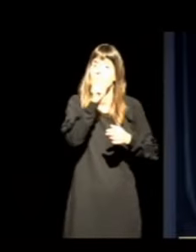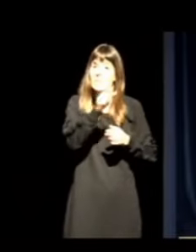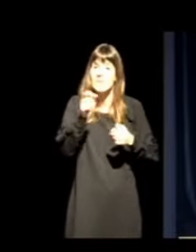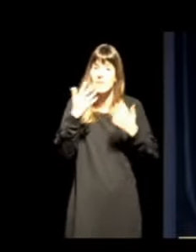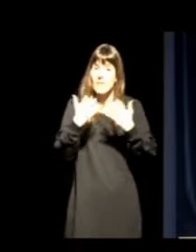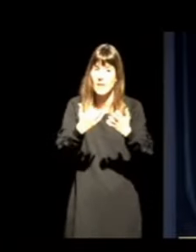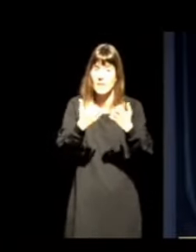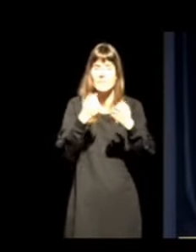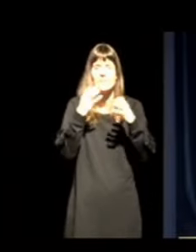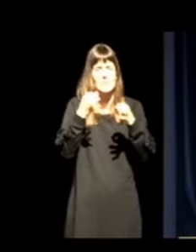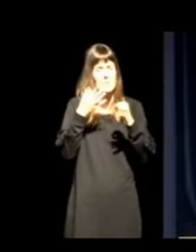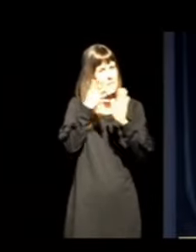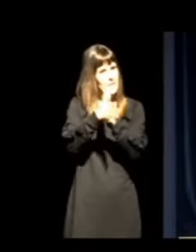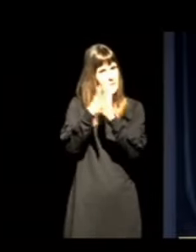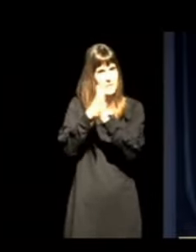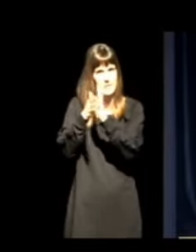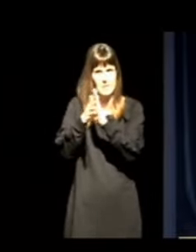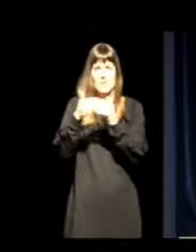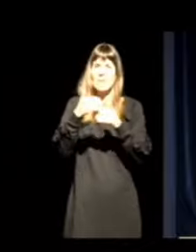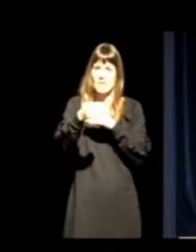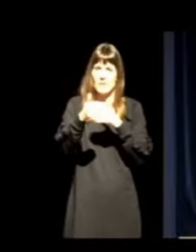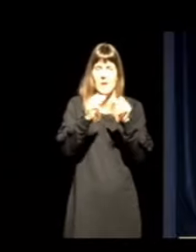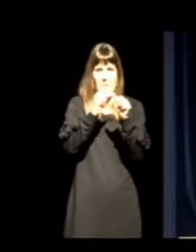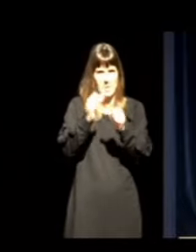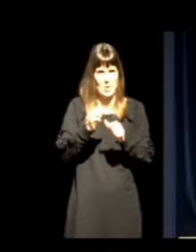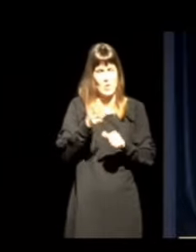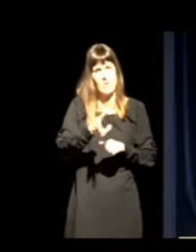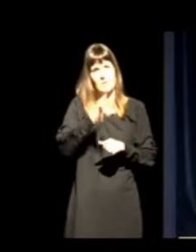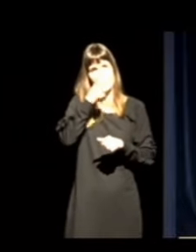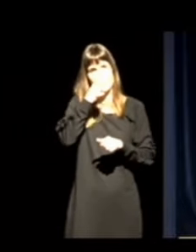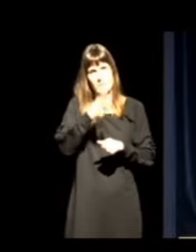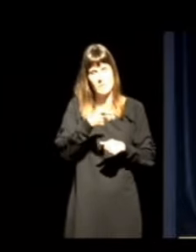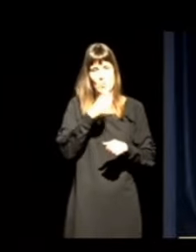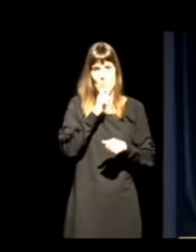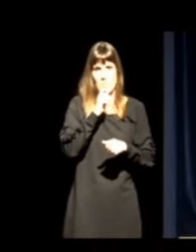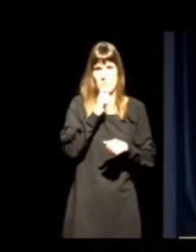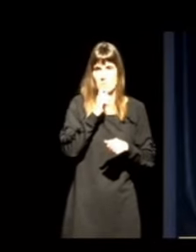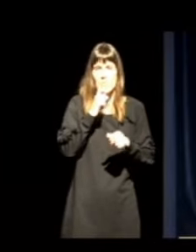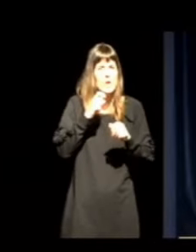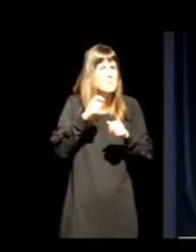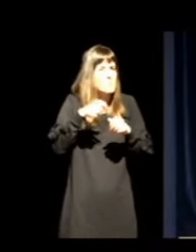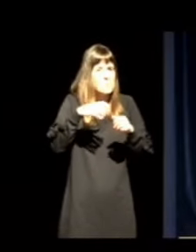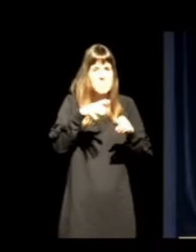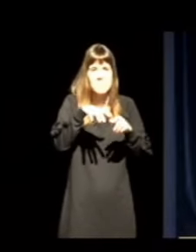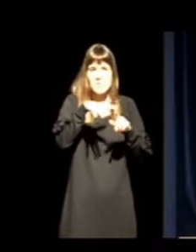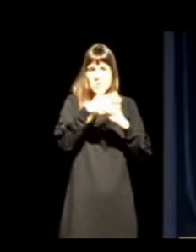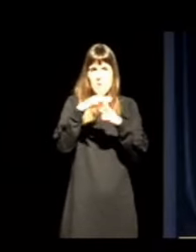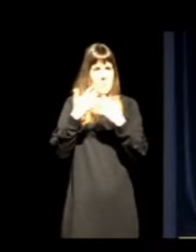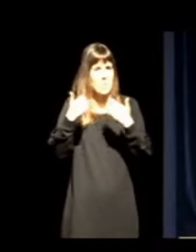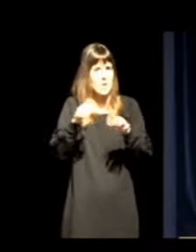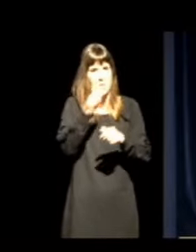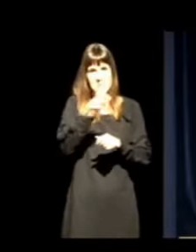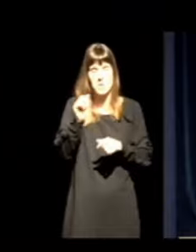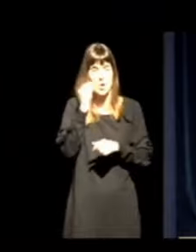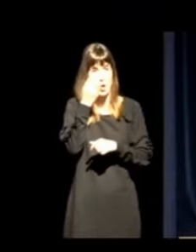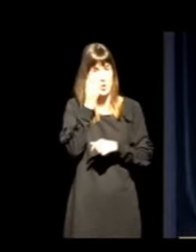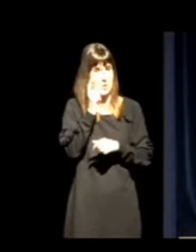eso. Cuando les enseño un poco cómo hacer la respiración, se puede hacer en cualquier lugar, nadie se entera y además es